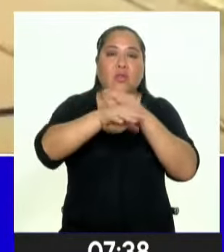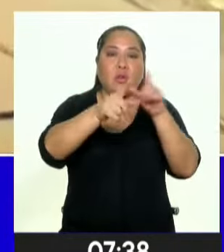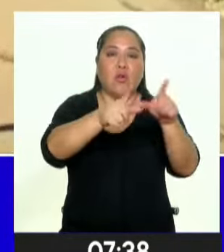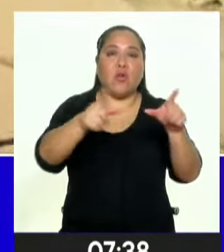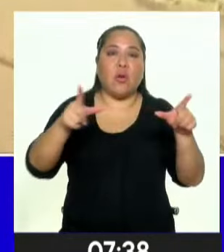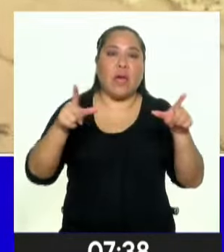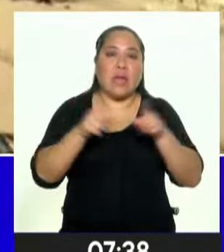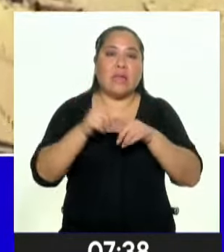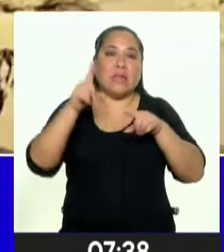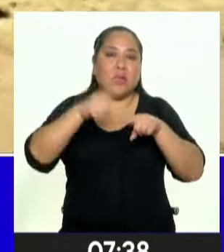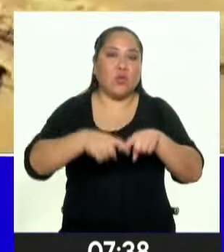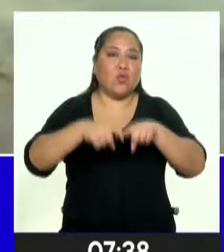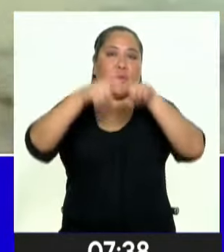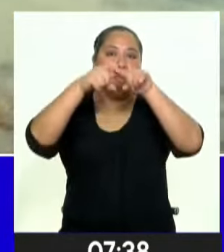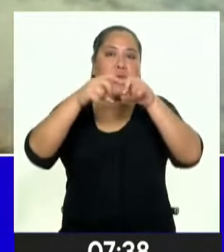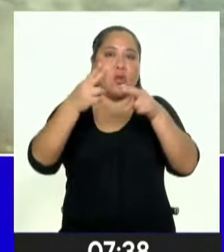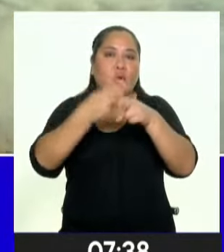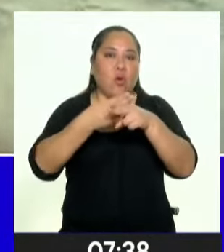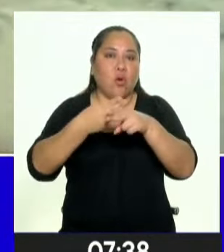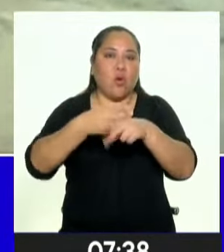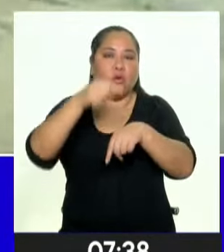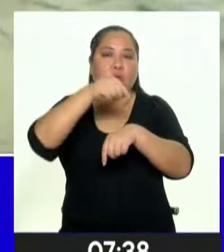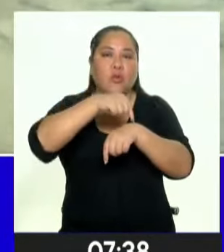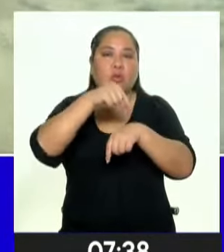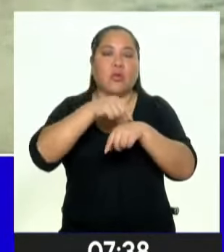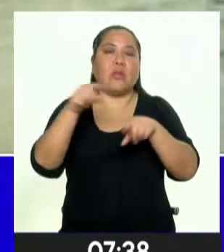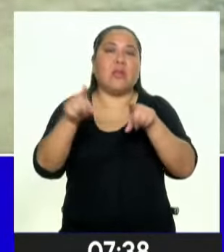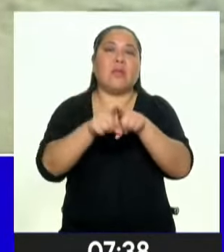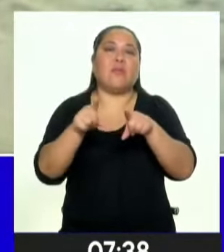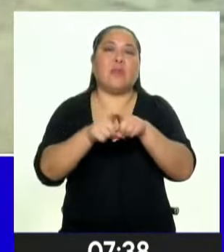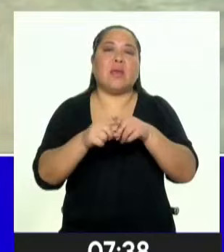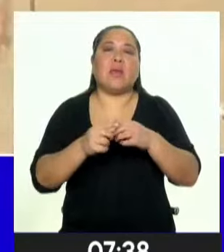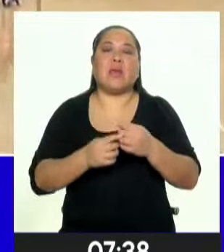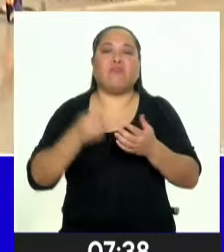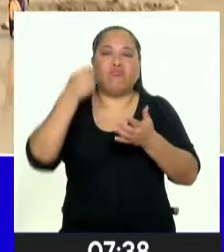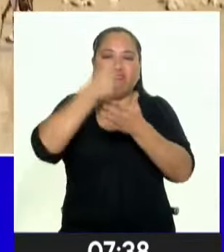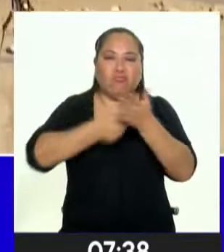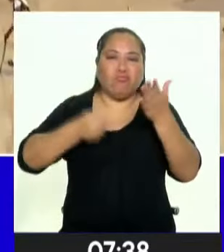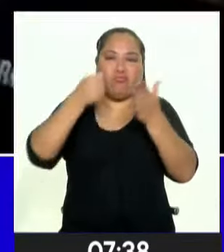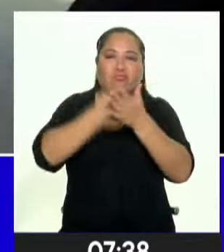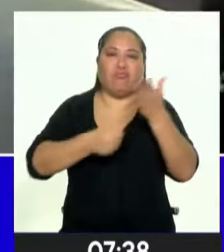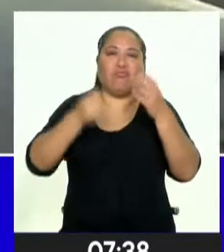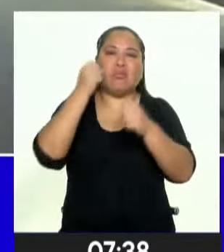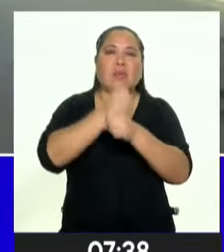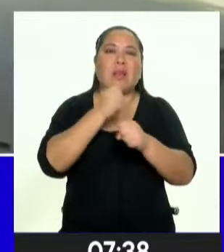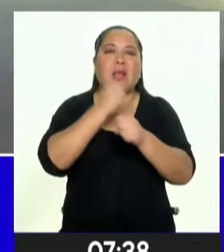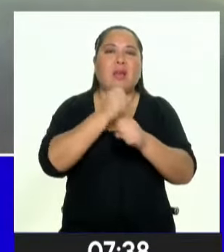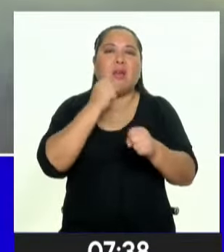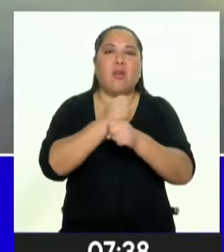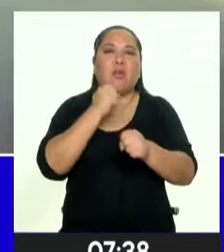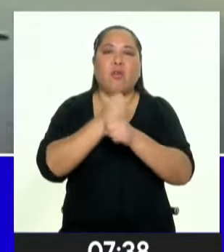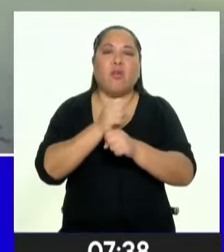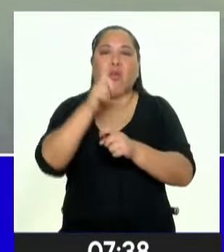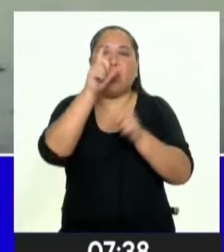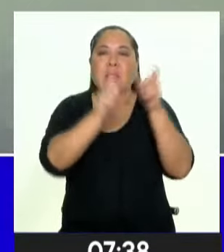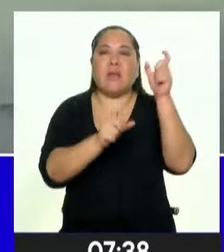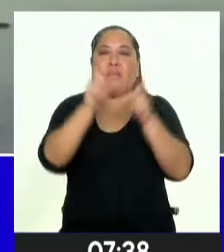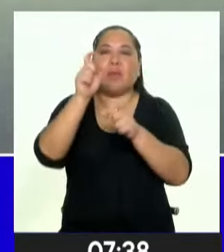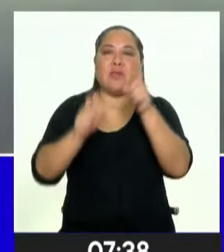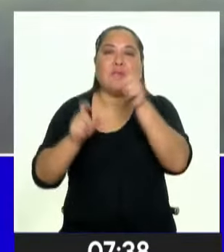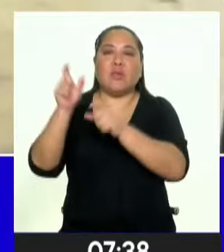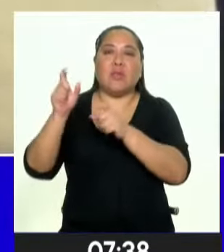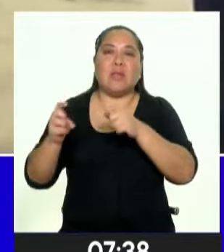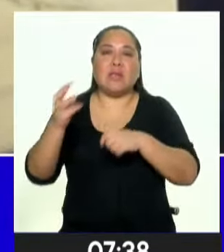implicó un una energía y una dedicación muy fuerte de parte de del personal del ministerio